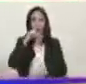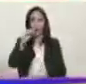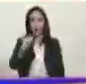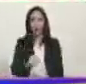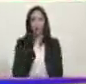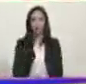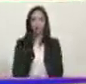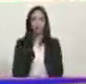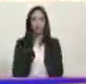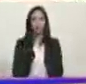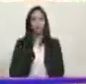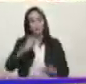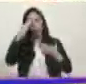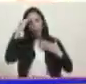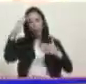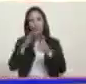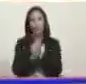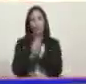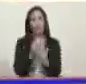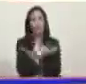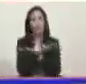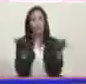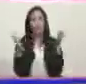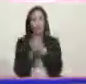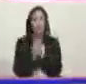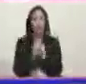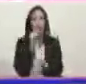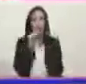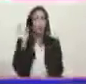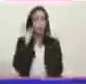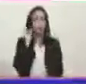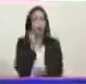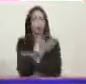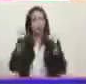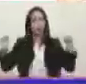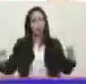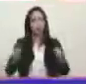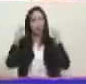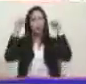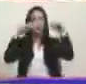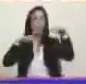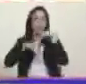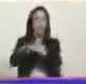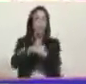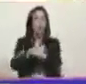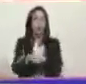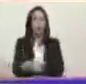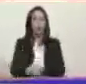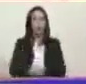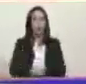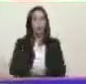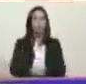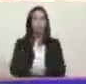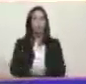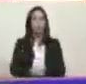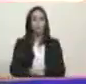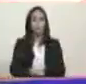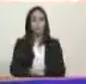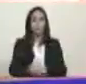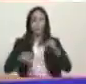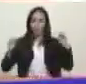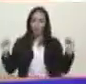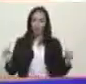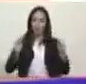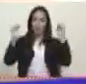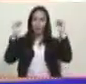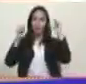saludo, compañeros de trabajo, compañeras. Que viva el Metro de Caracas. Que viva